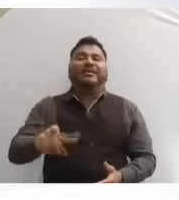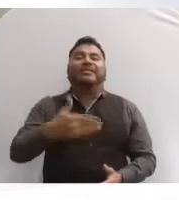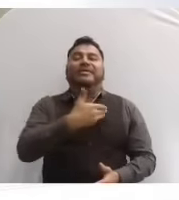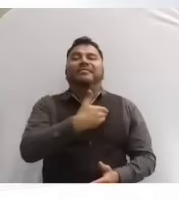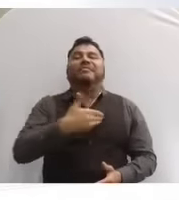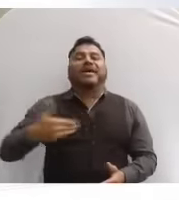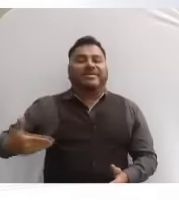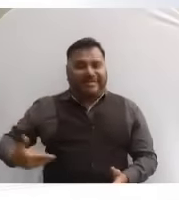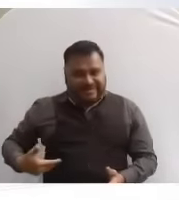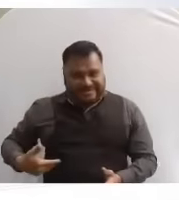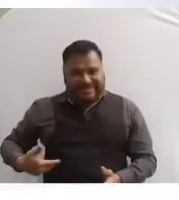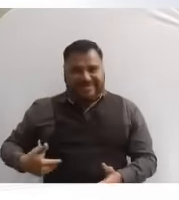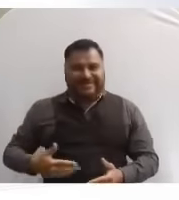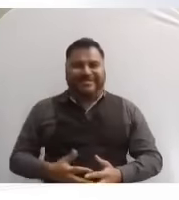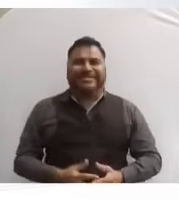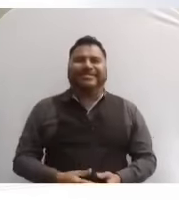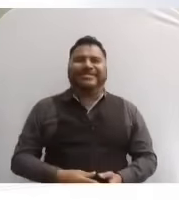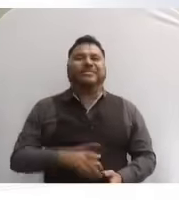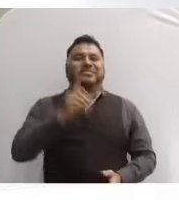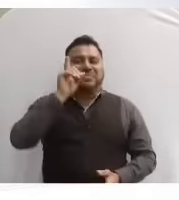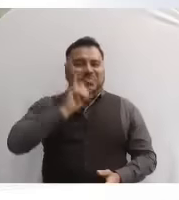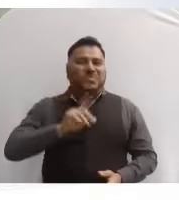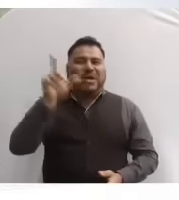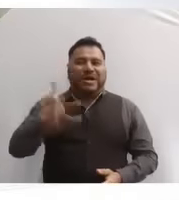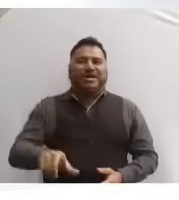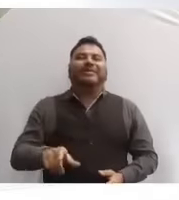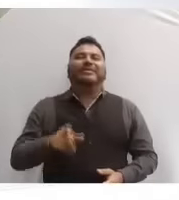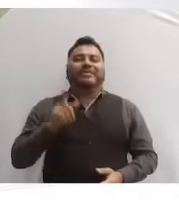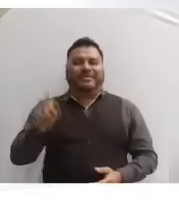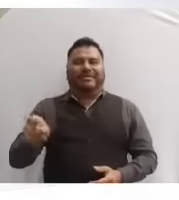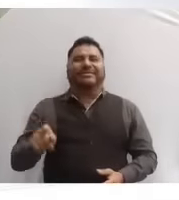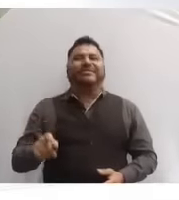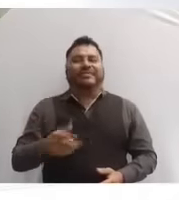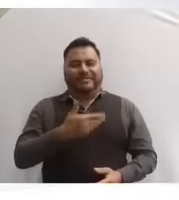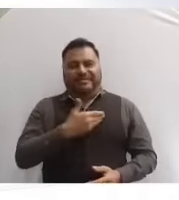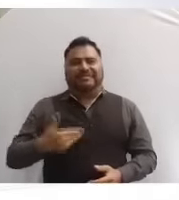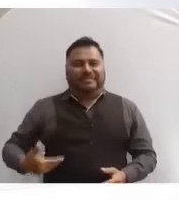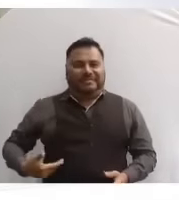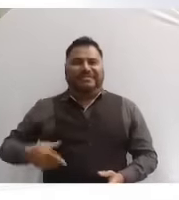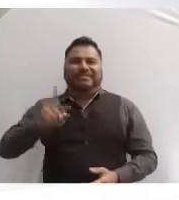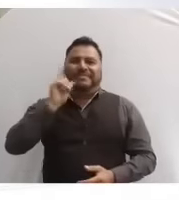presidencia de la República. Es mujer y es transformación.